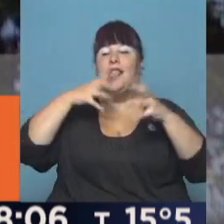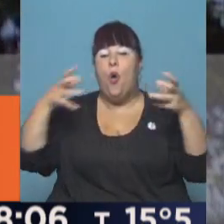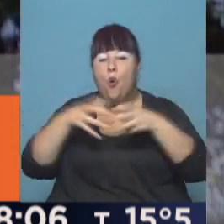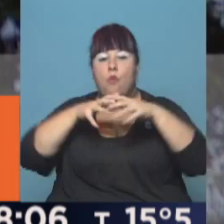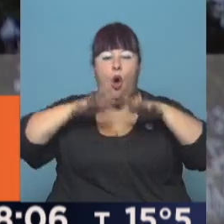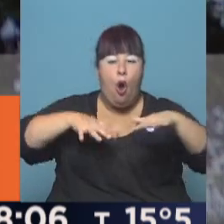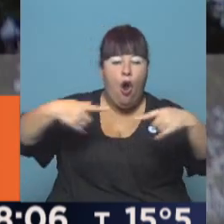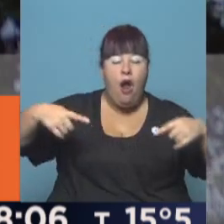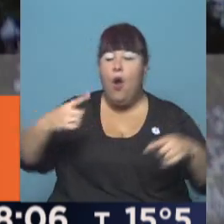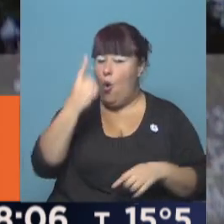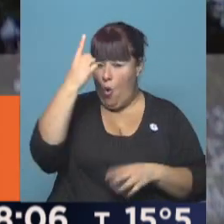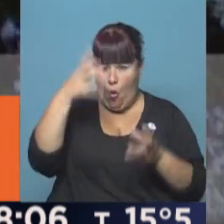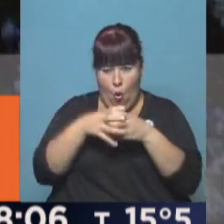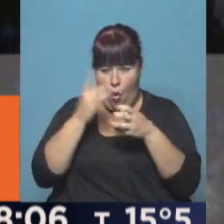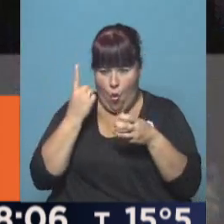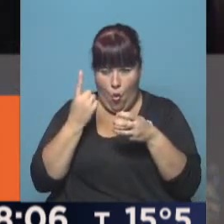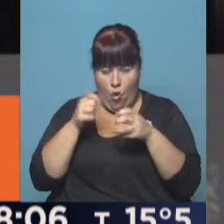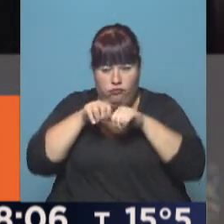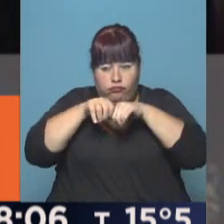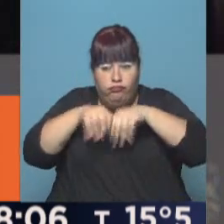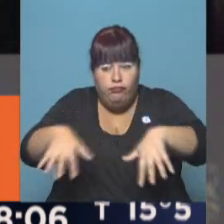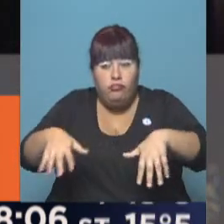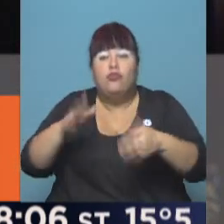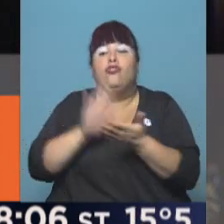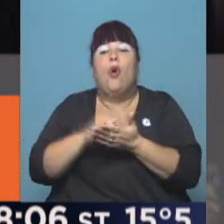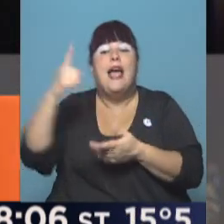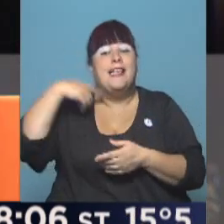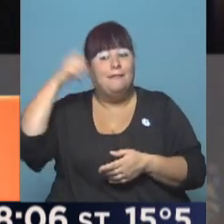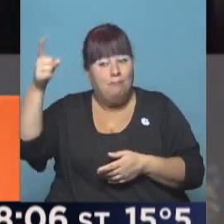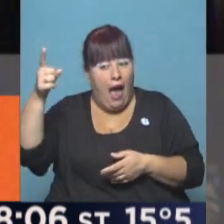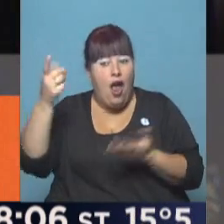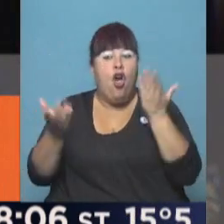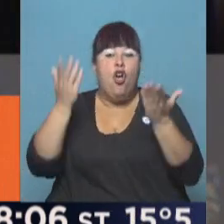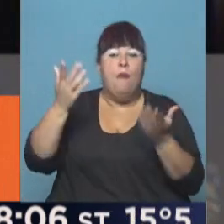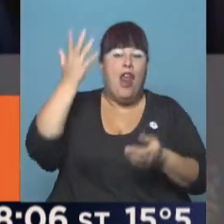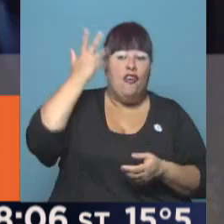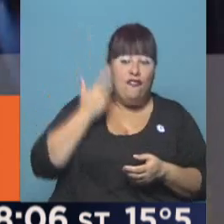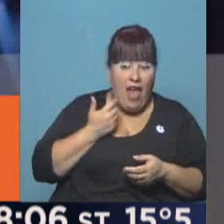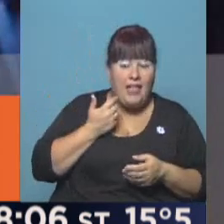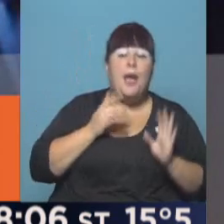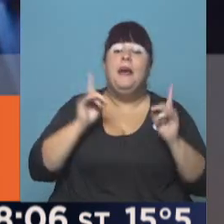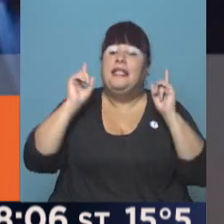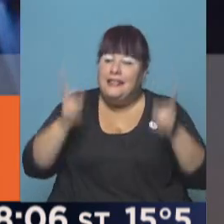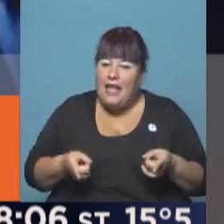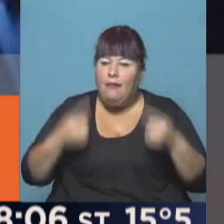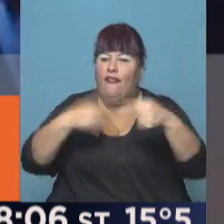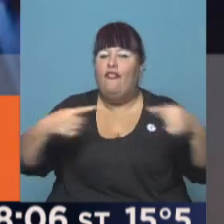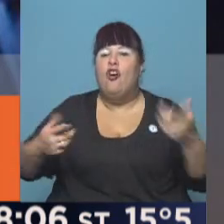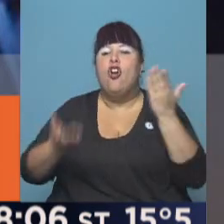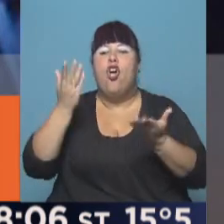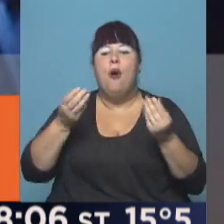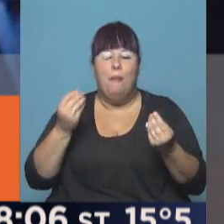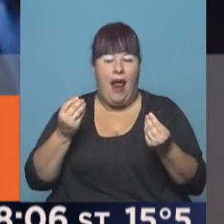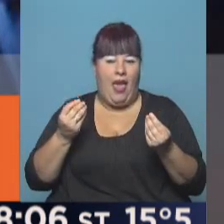movimiento, que es uno solo, en relación a España, en relación a los franceses, pero al mismo tiempo es múltiple en relación